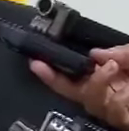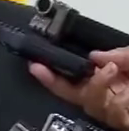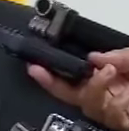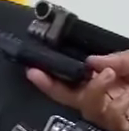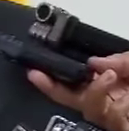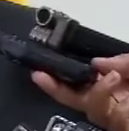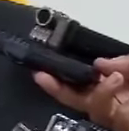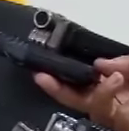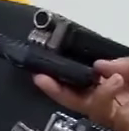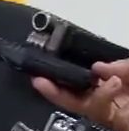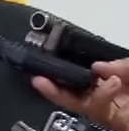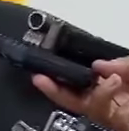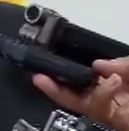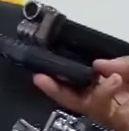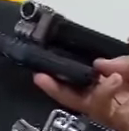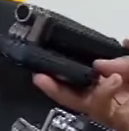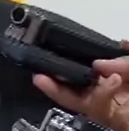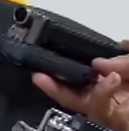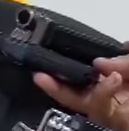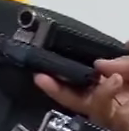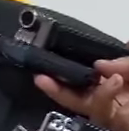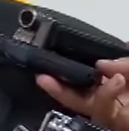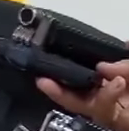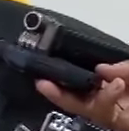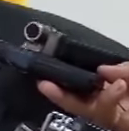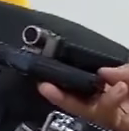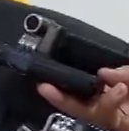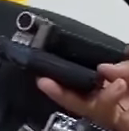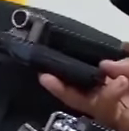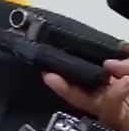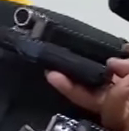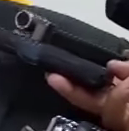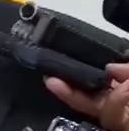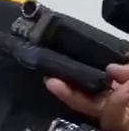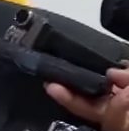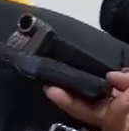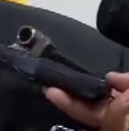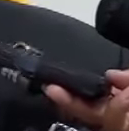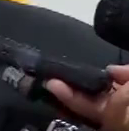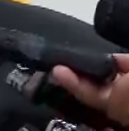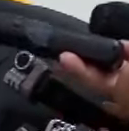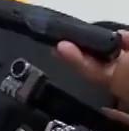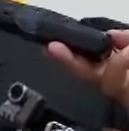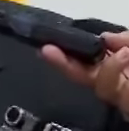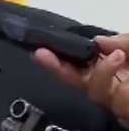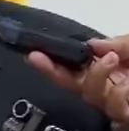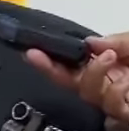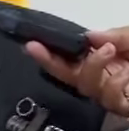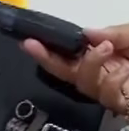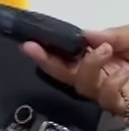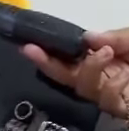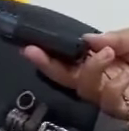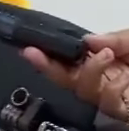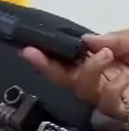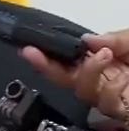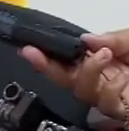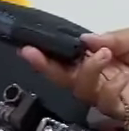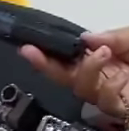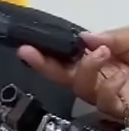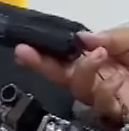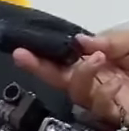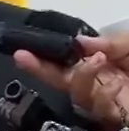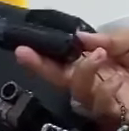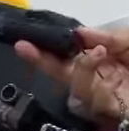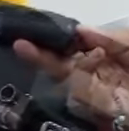¿Qué significa la máxima autoridad de las Fuerzas Armadas? La máxima autoridad militar. Esto es el comandante en jefe